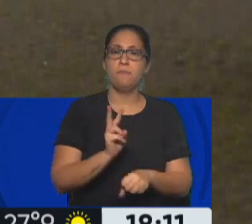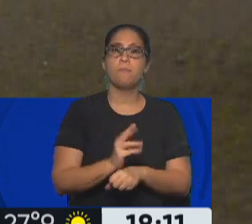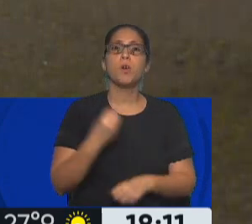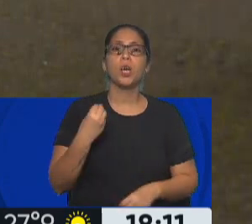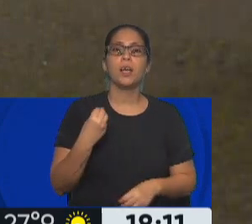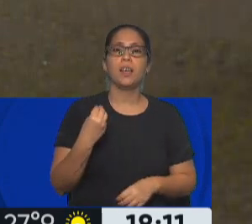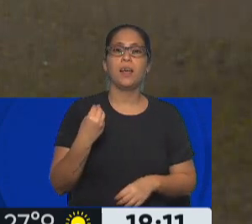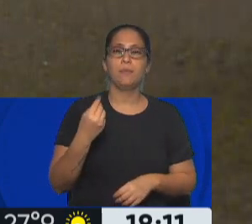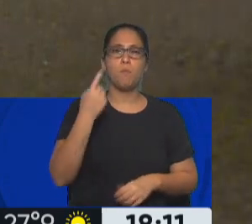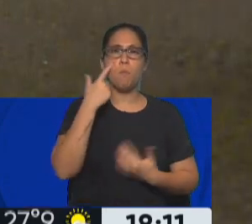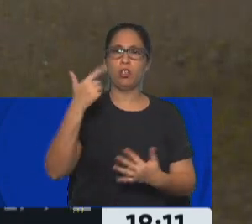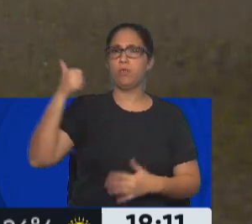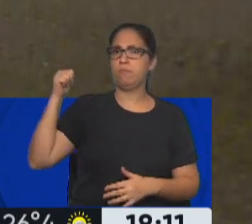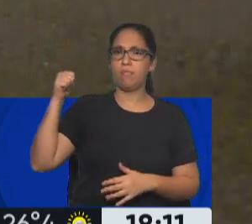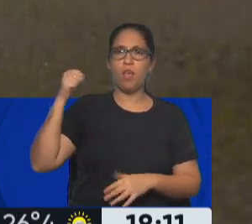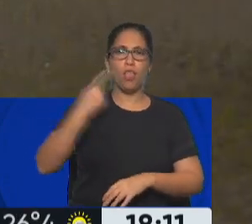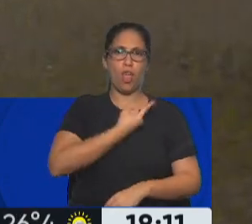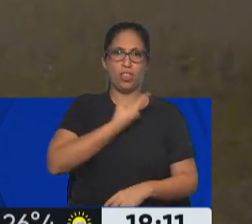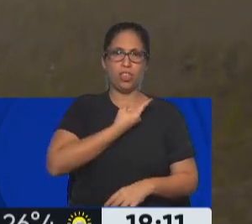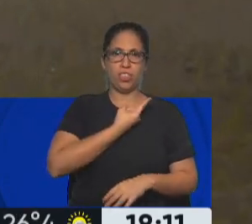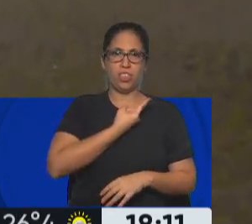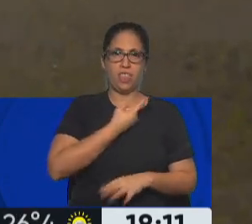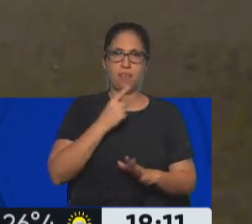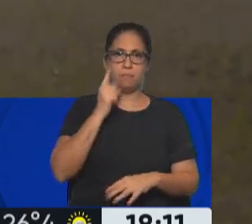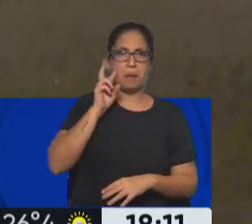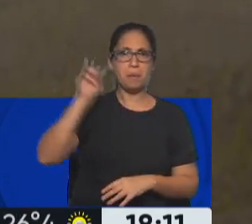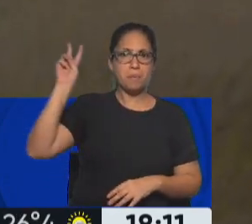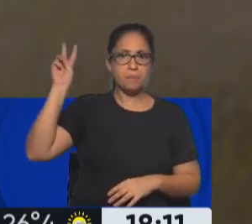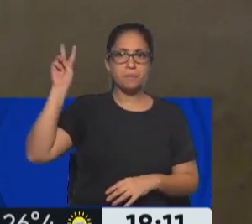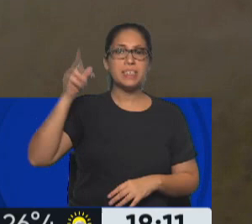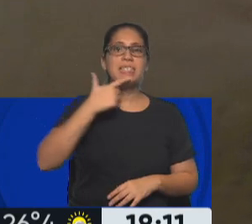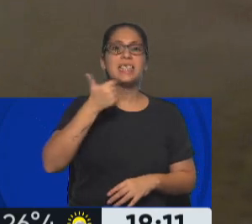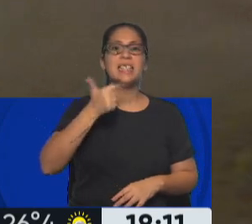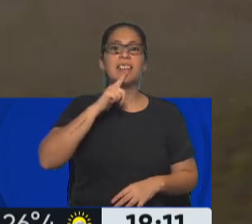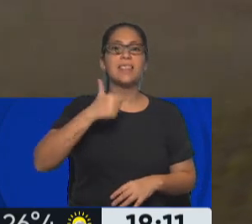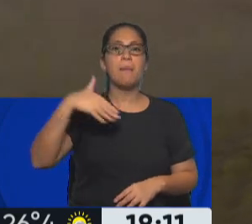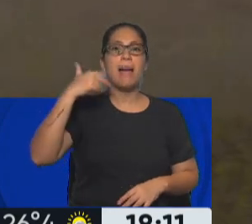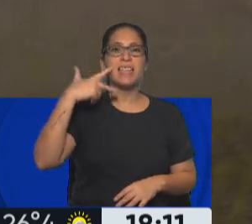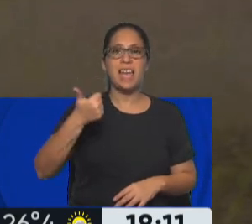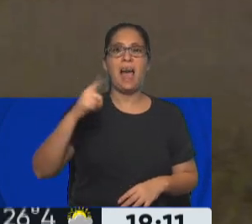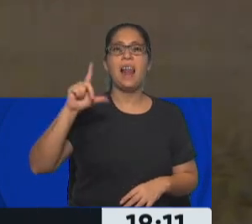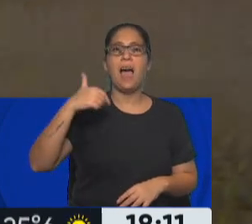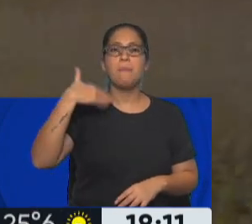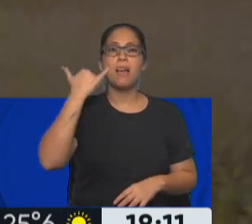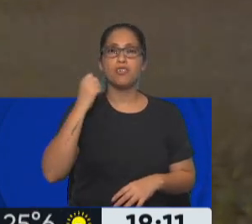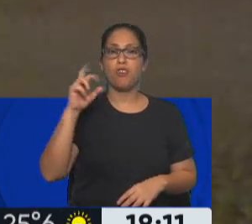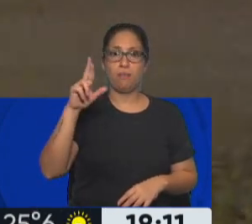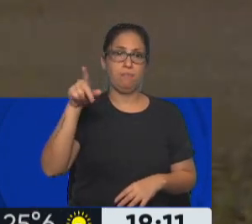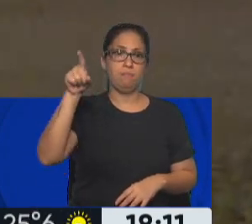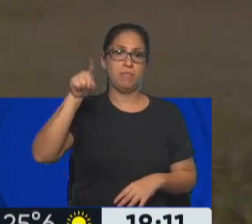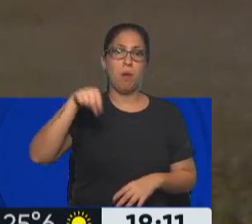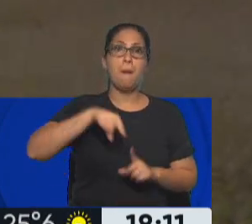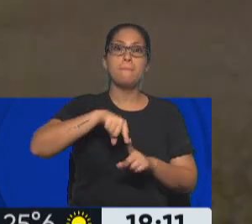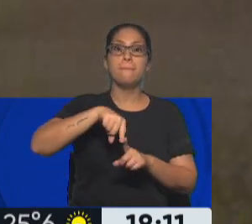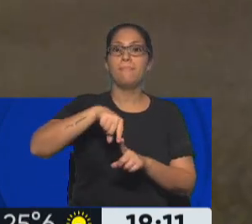traslado. Les muestro dónde estamos primero, mientras les cuento cómo va a ser el traslado. Estamos en Santa María la Mayor, este es el final del recorrido de mañana. No estamos en